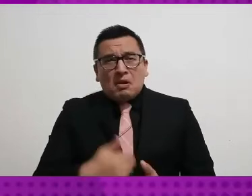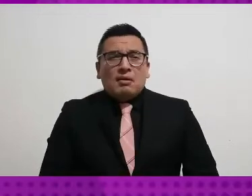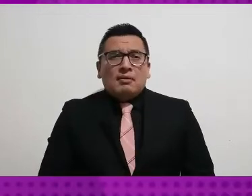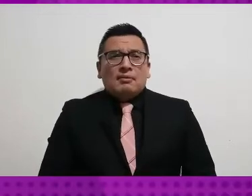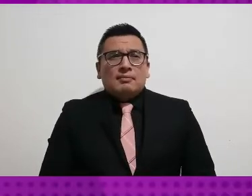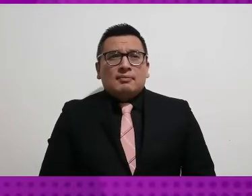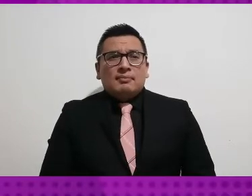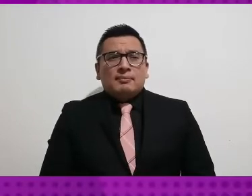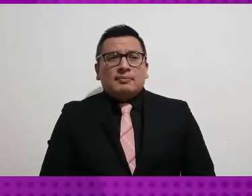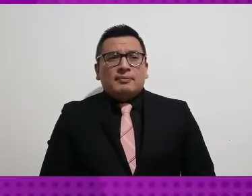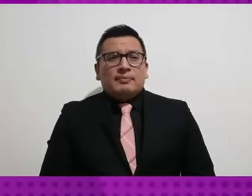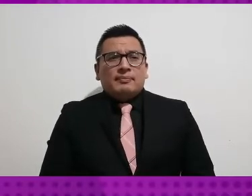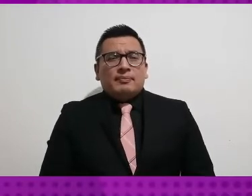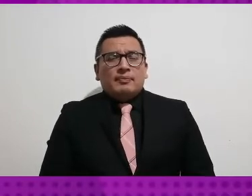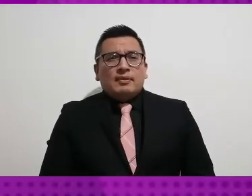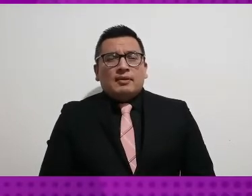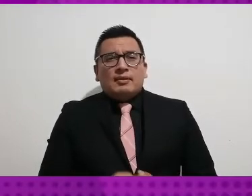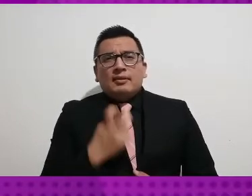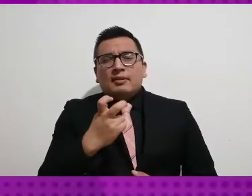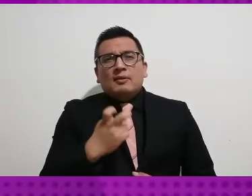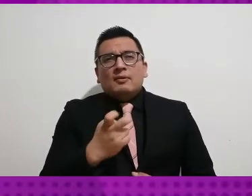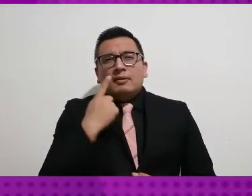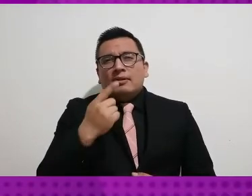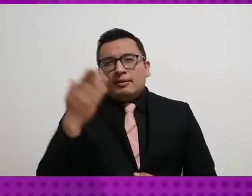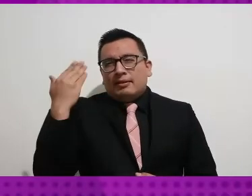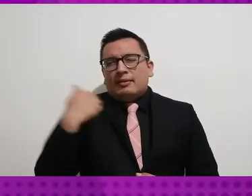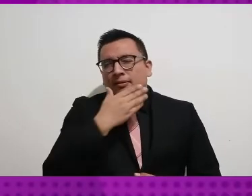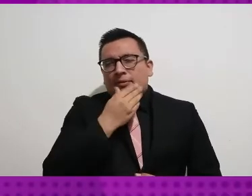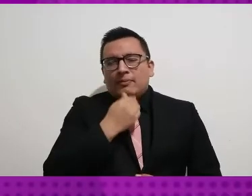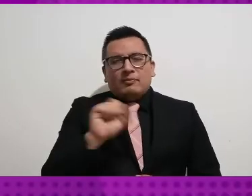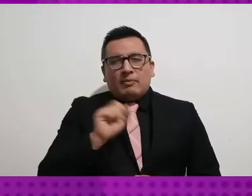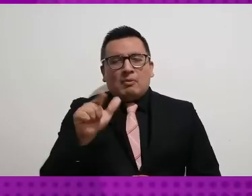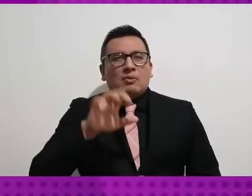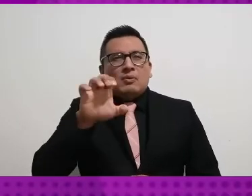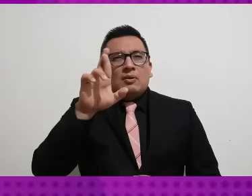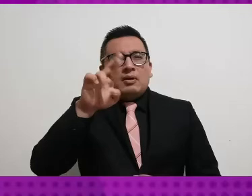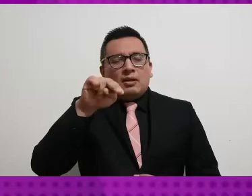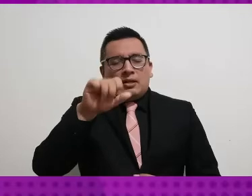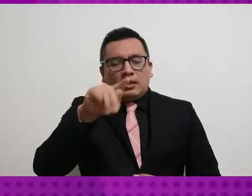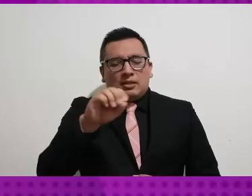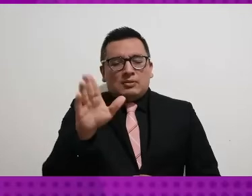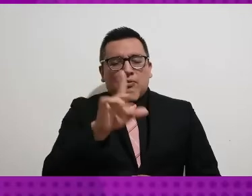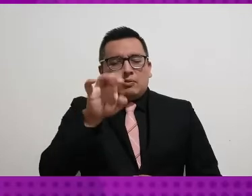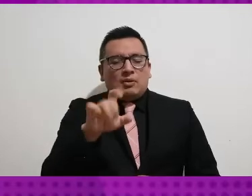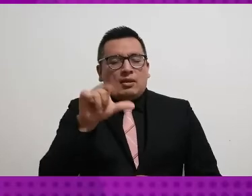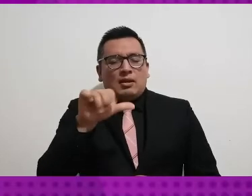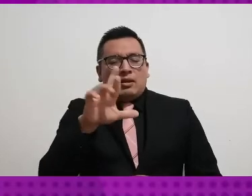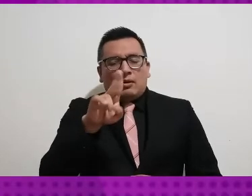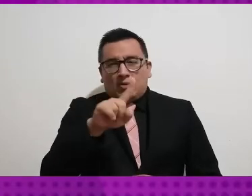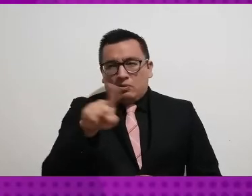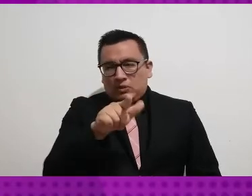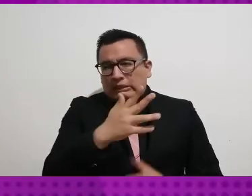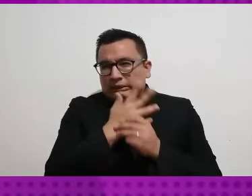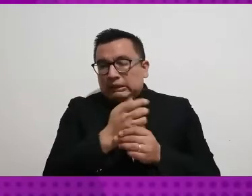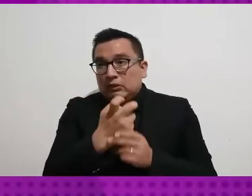bueno. Le da algo que Ernesto Laclau llamó la explosividad de la sociedad. Y bueno, esto es muy